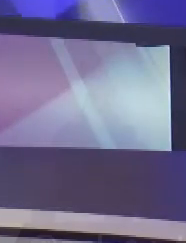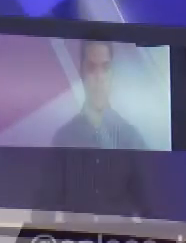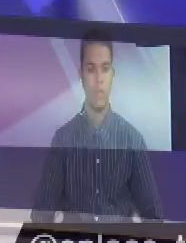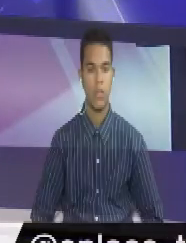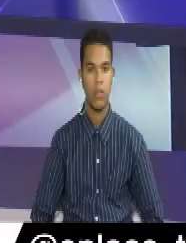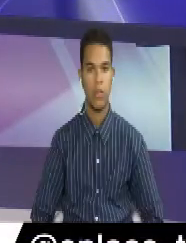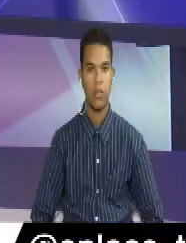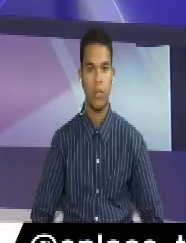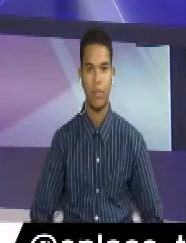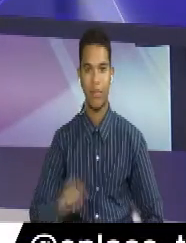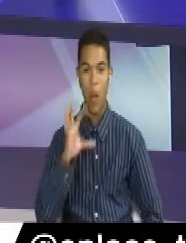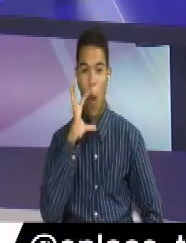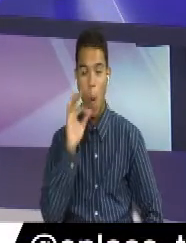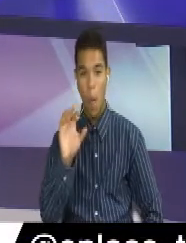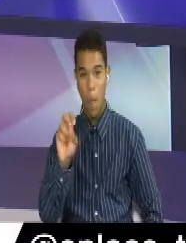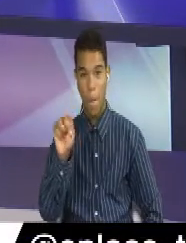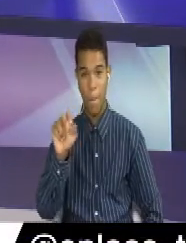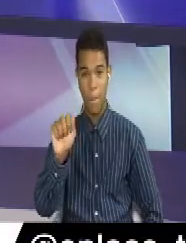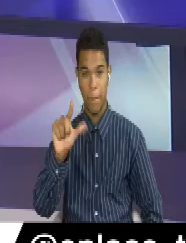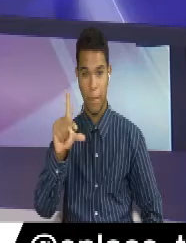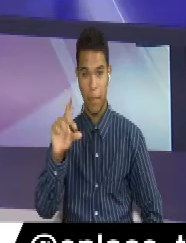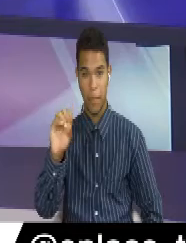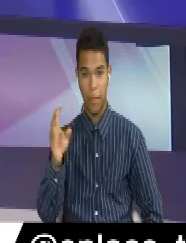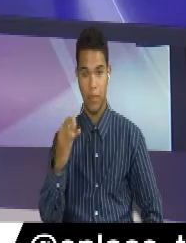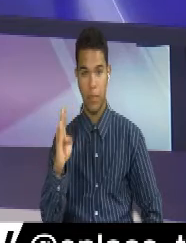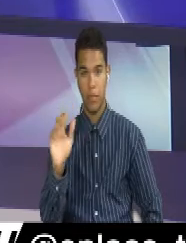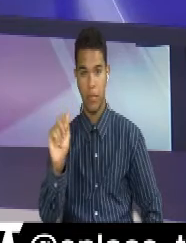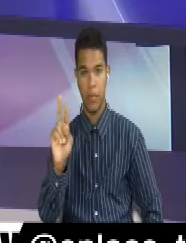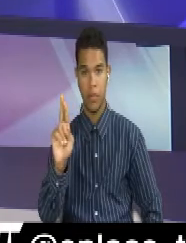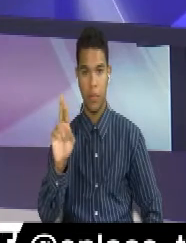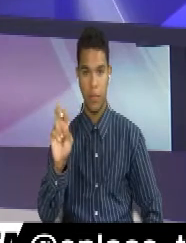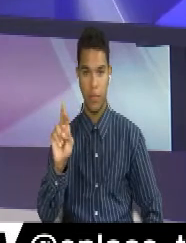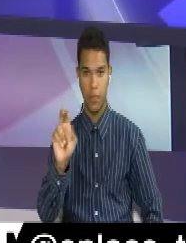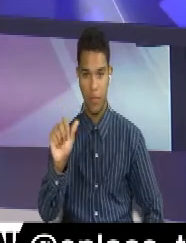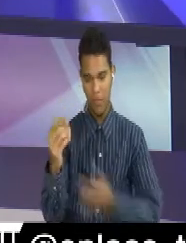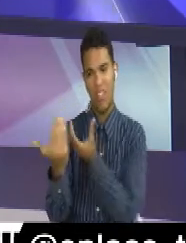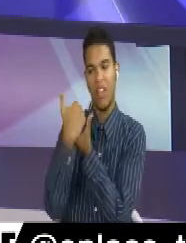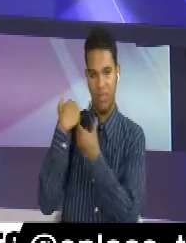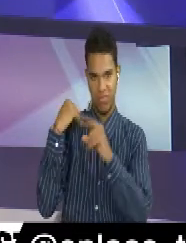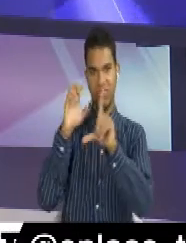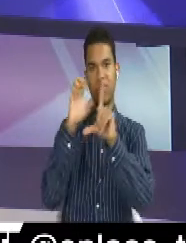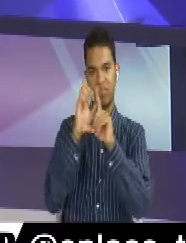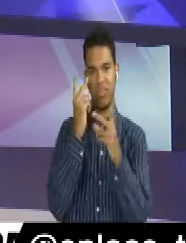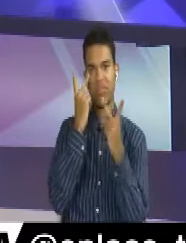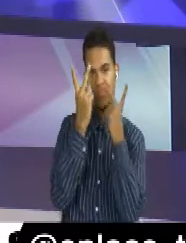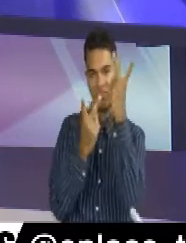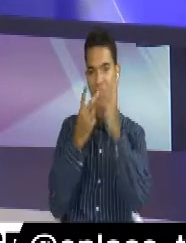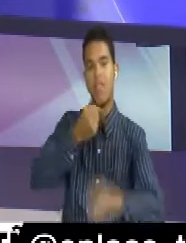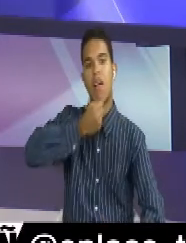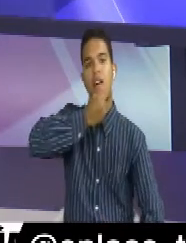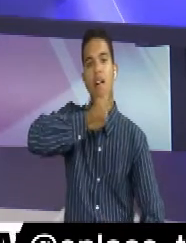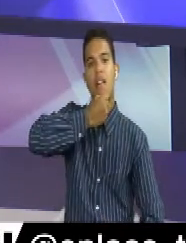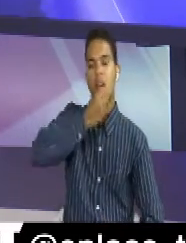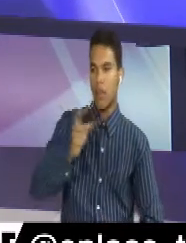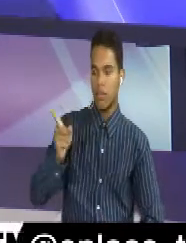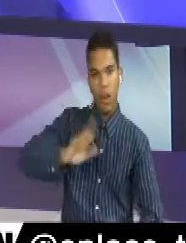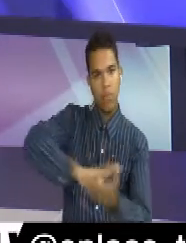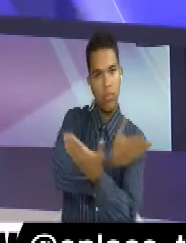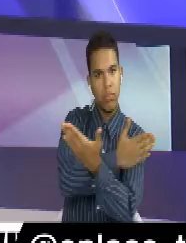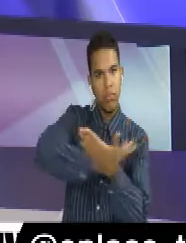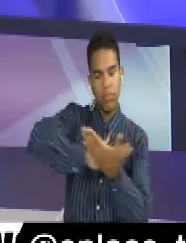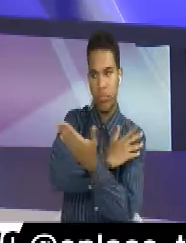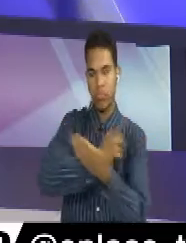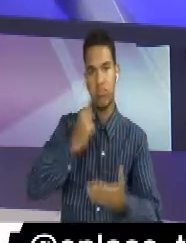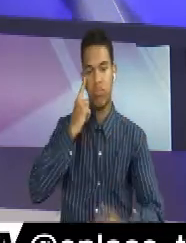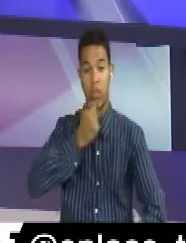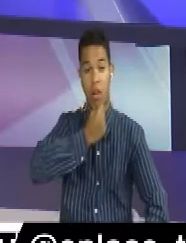Enaldo Barrera Diomedito, quien estuvo de visita en Enlace Televisión, dedicó su mosaico ranchero que hace parte de sus éxitos a sus seguidores